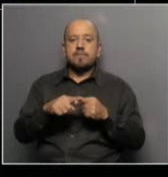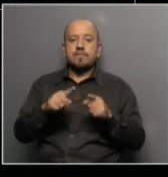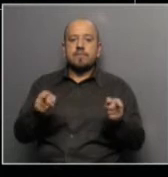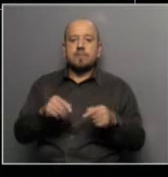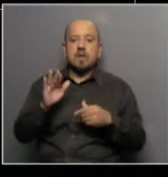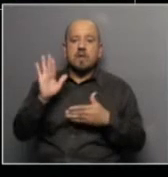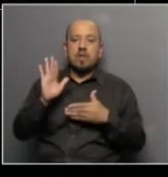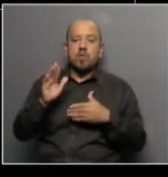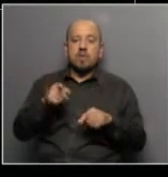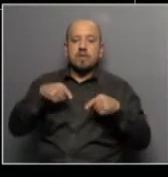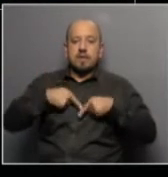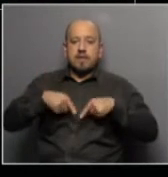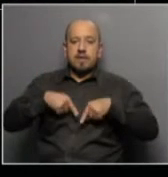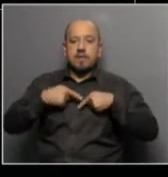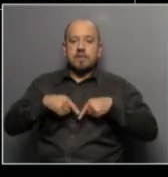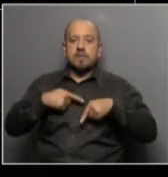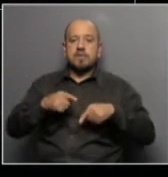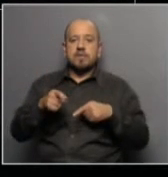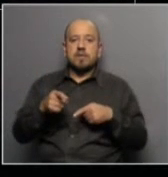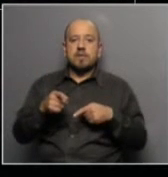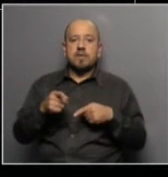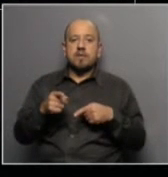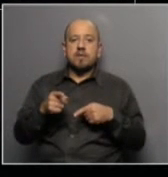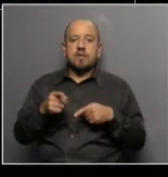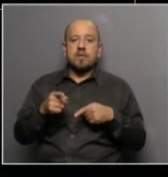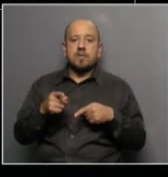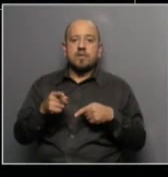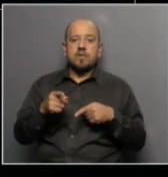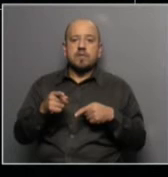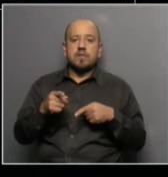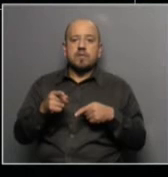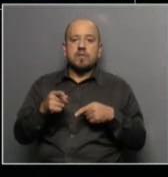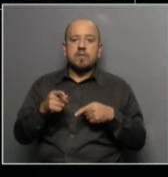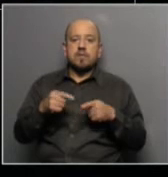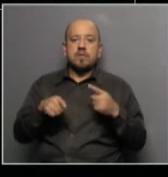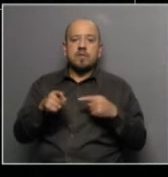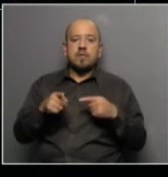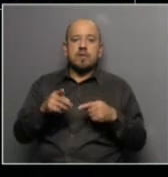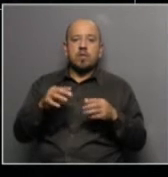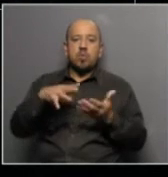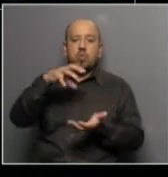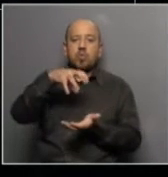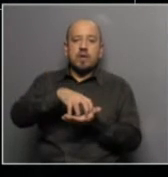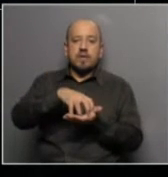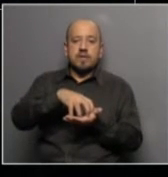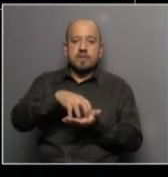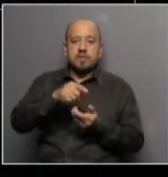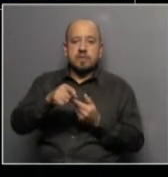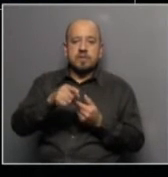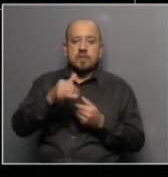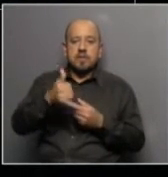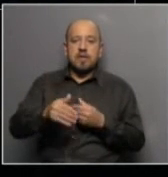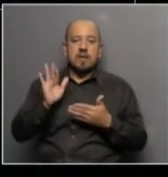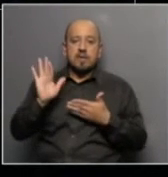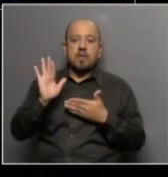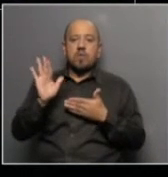las deudas a la Intendencia. Y con esto que me refiero a determinadas fincas que tengan una alta